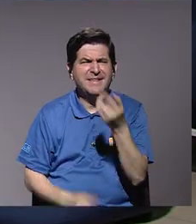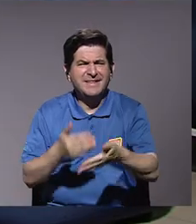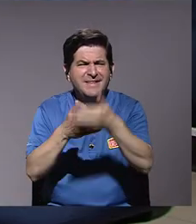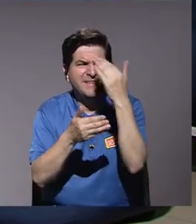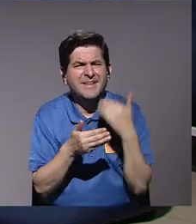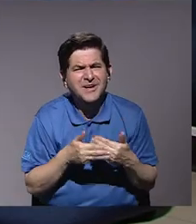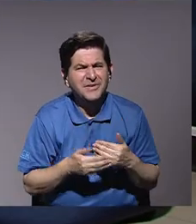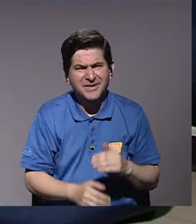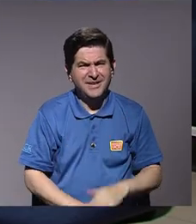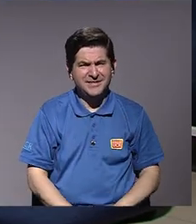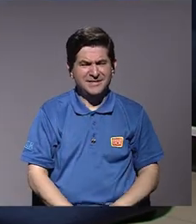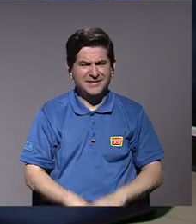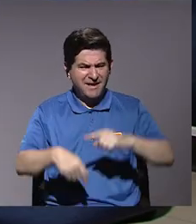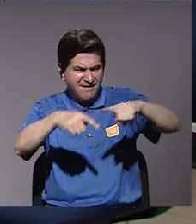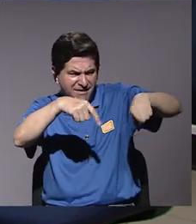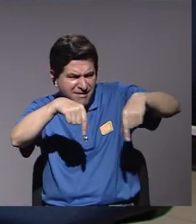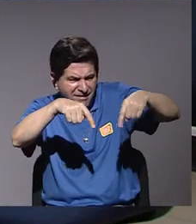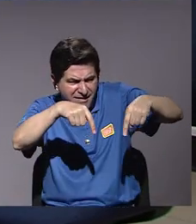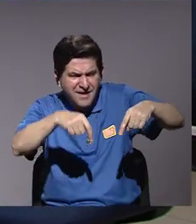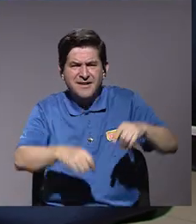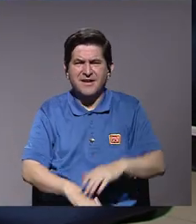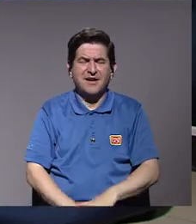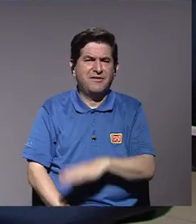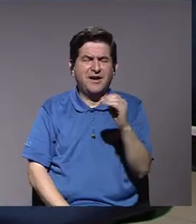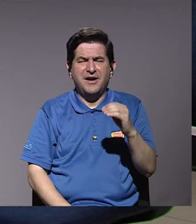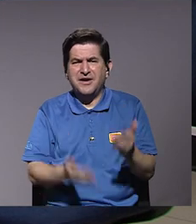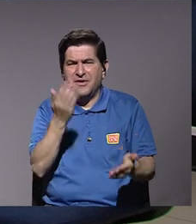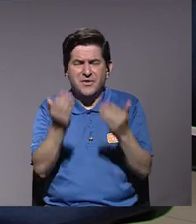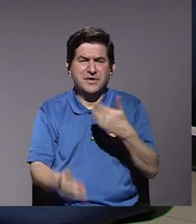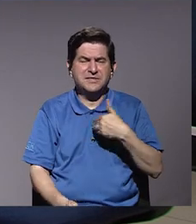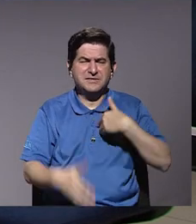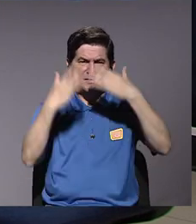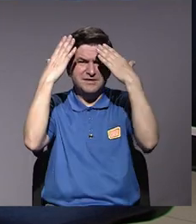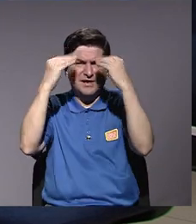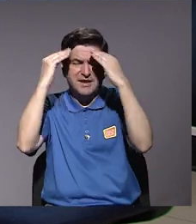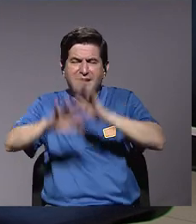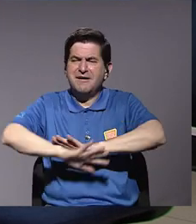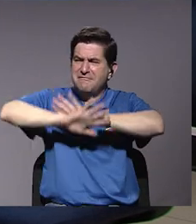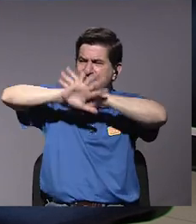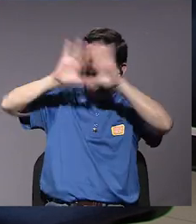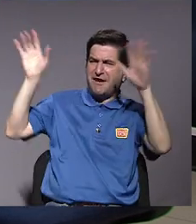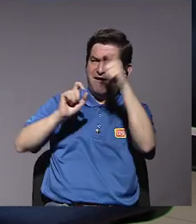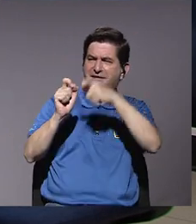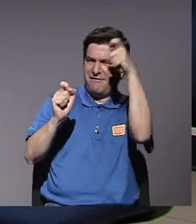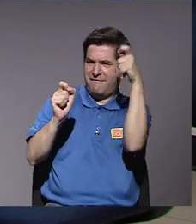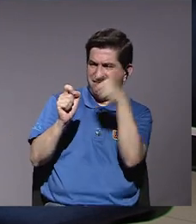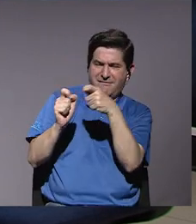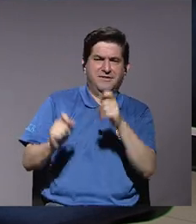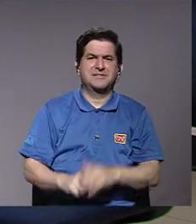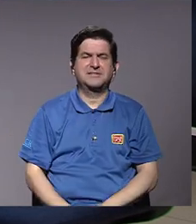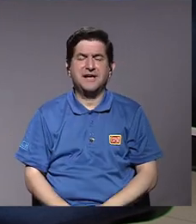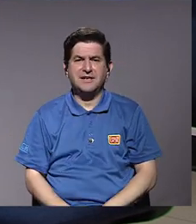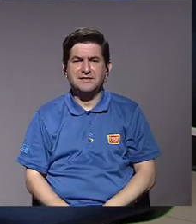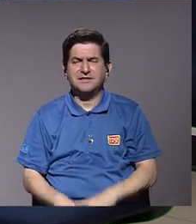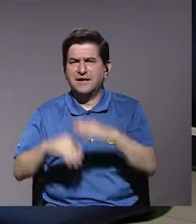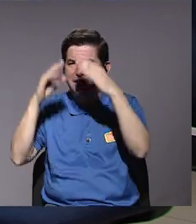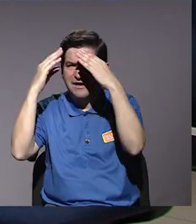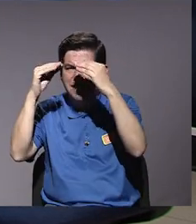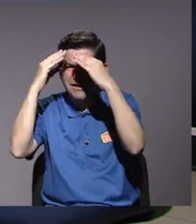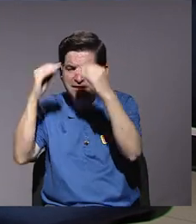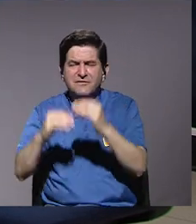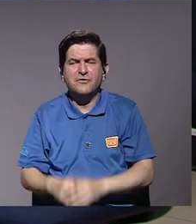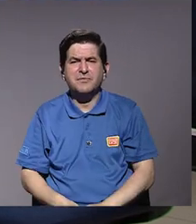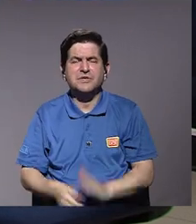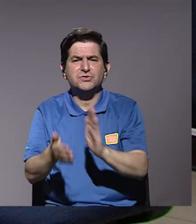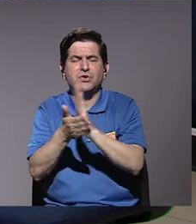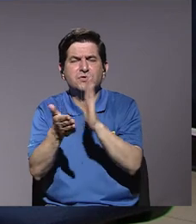menciona, digamos, de esto de grabar y de, bueno, a propósito de que tengamos la información clara y precisa de las indicaciones médicas o